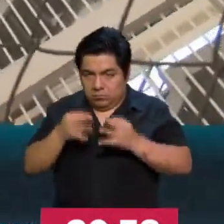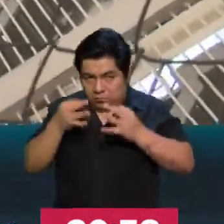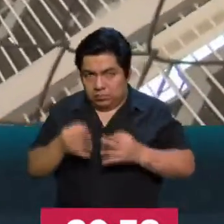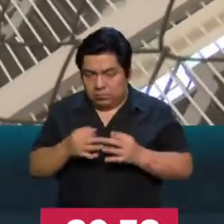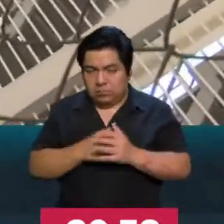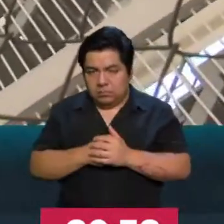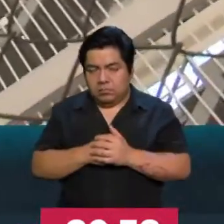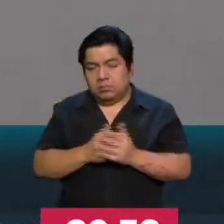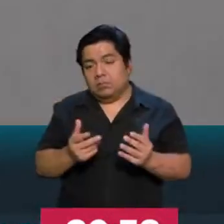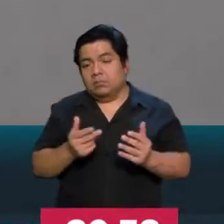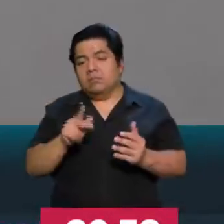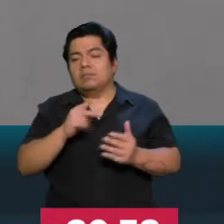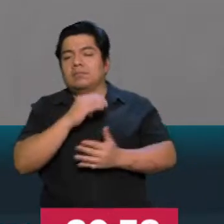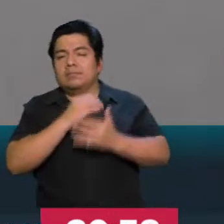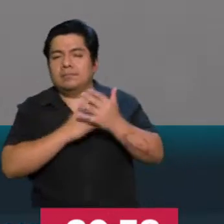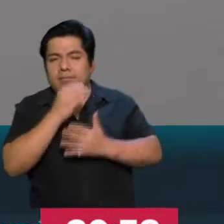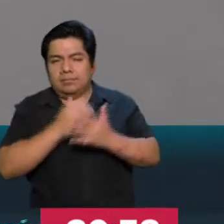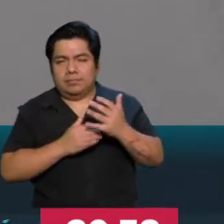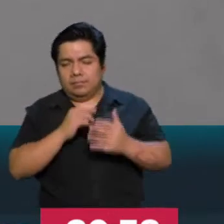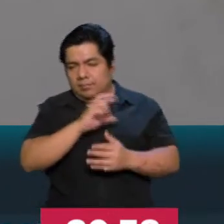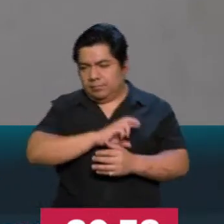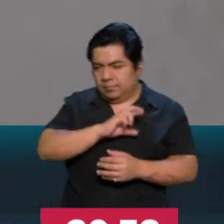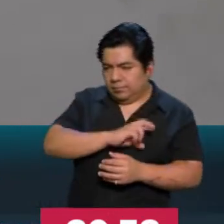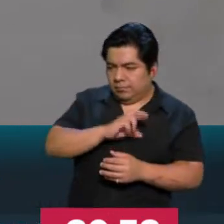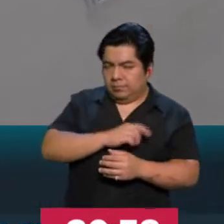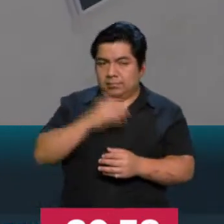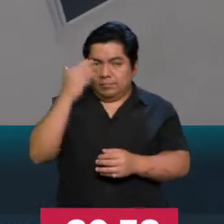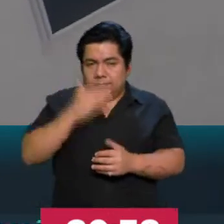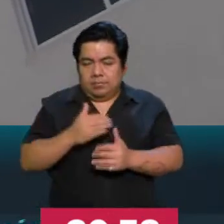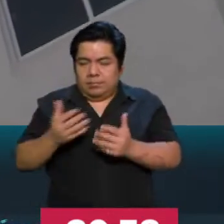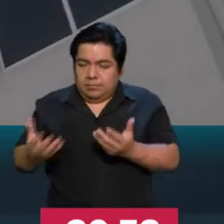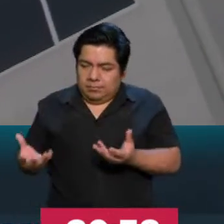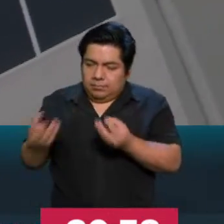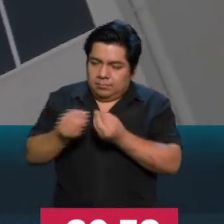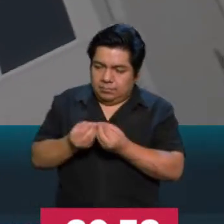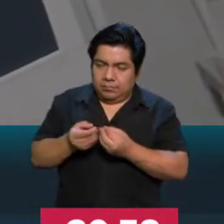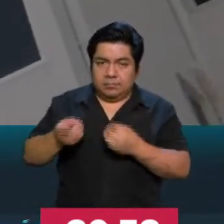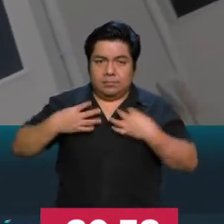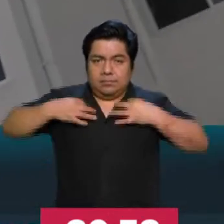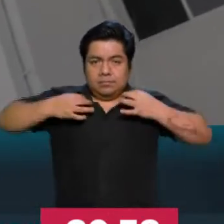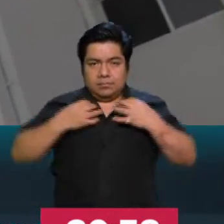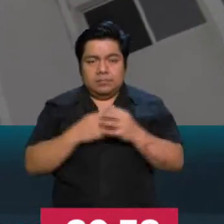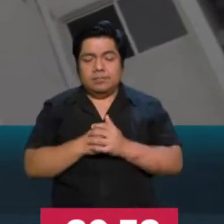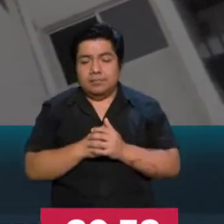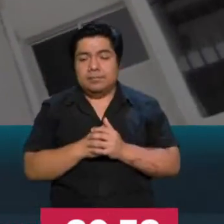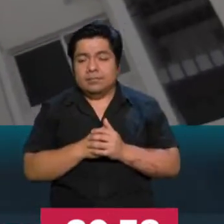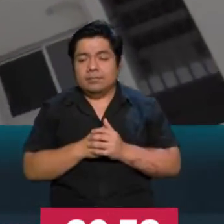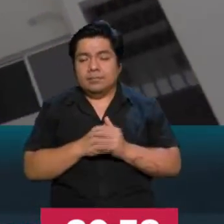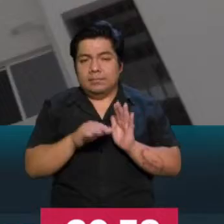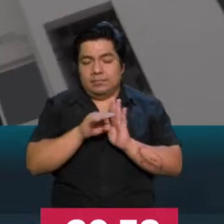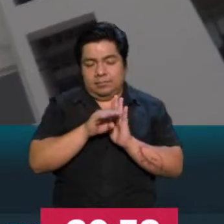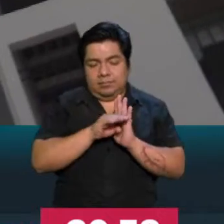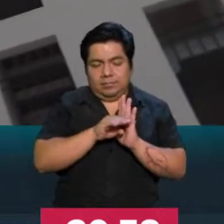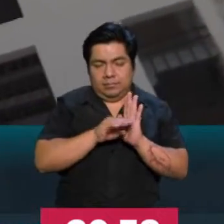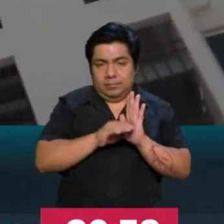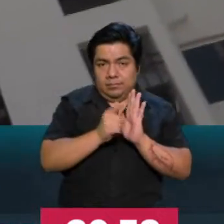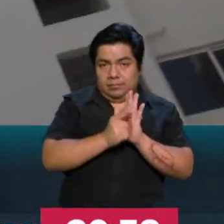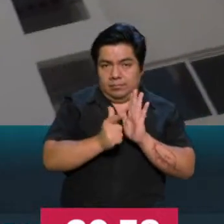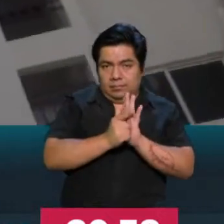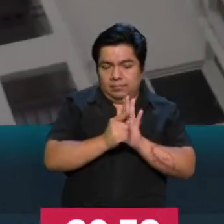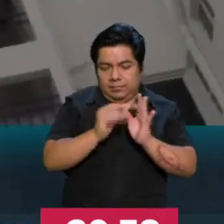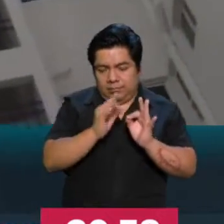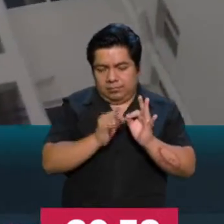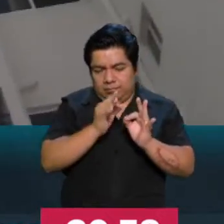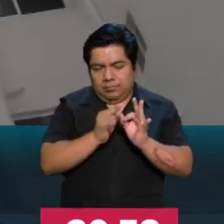contratos de arrendamiento, pero también todo esto se incorporará en una ley específica para la materia, que será la